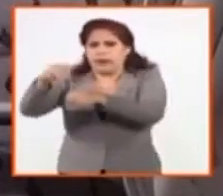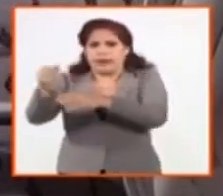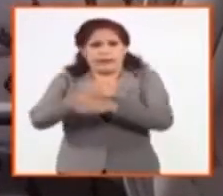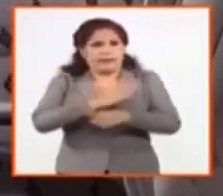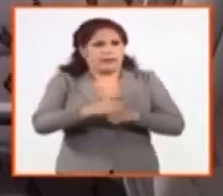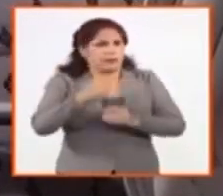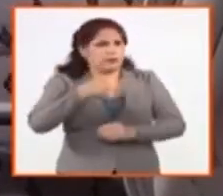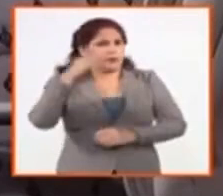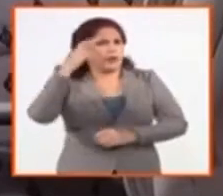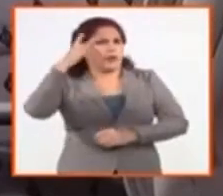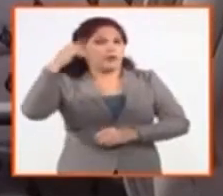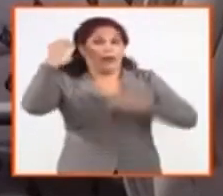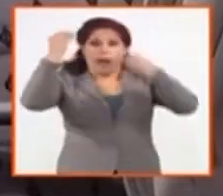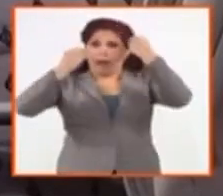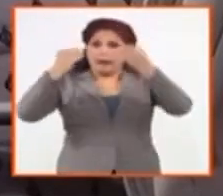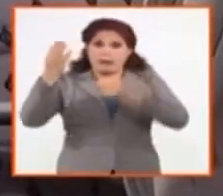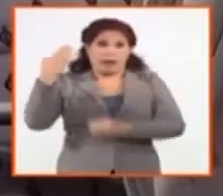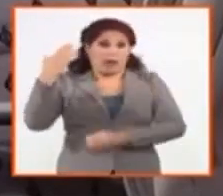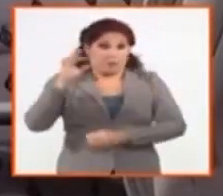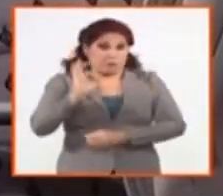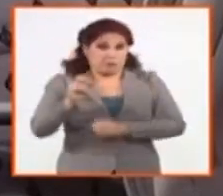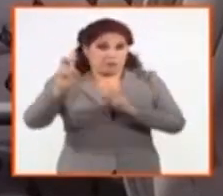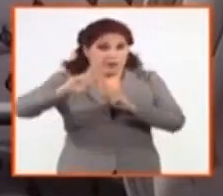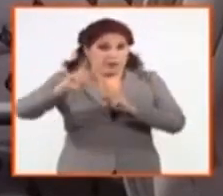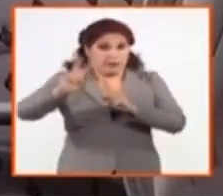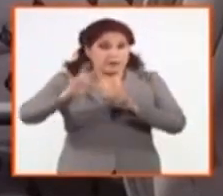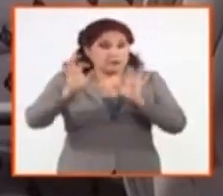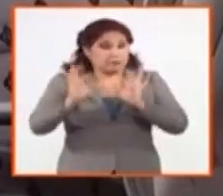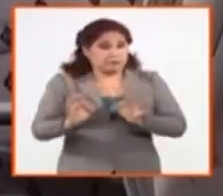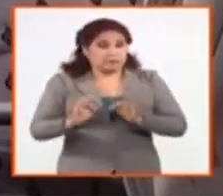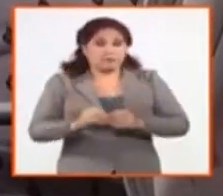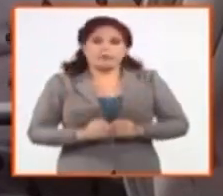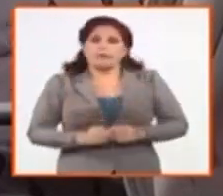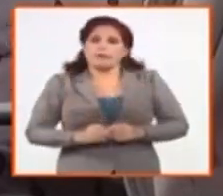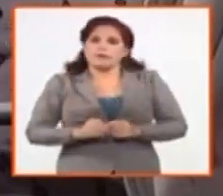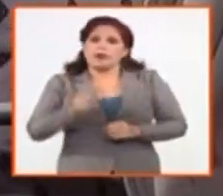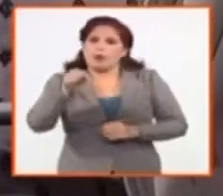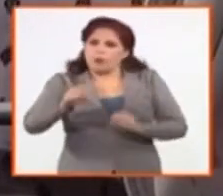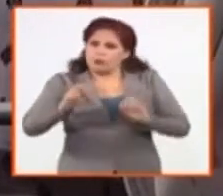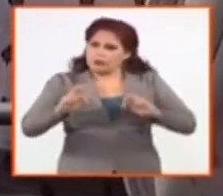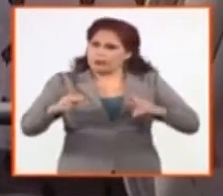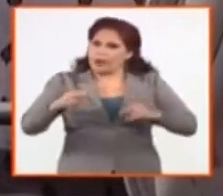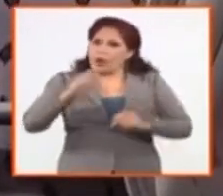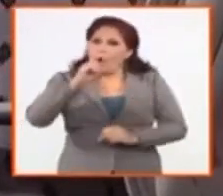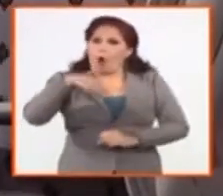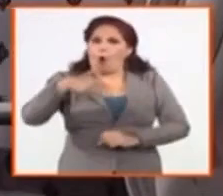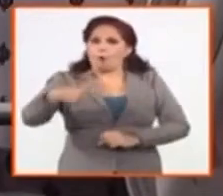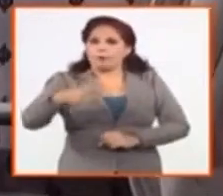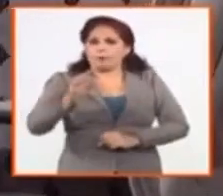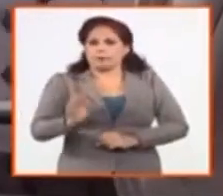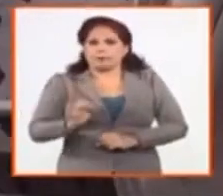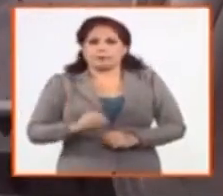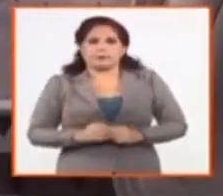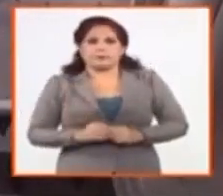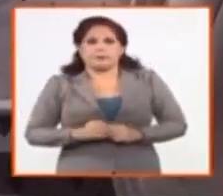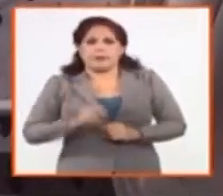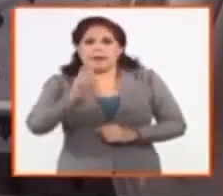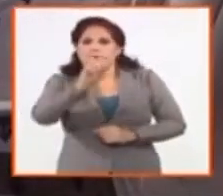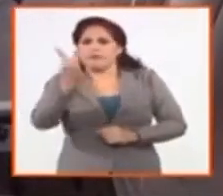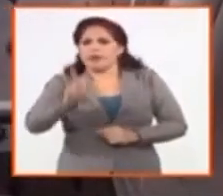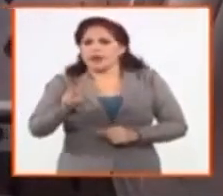un análisis suyo hace poco en la televisión sobre este tema y me gustaría quizás que nos diera algunos detalles sobre este tema. ¿Se puede